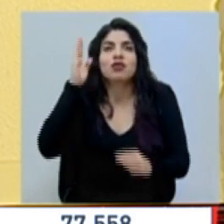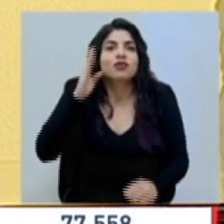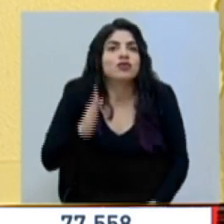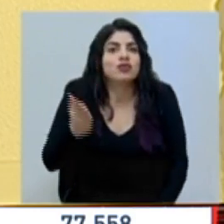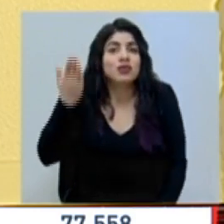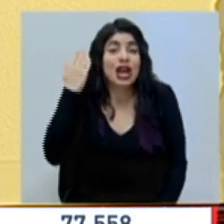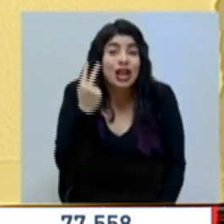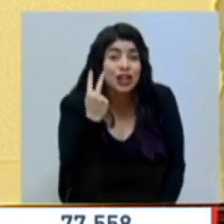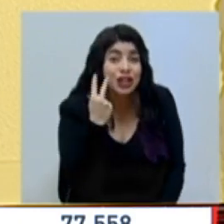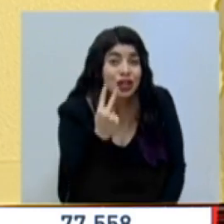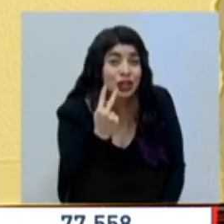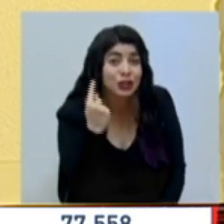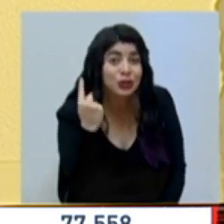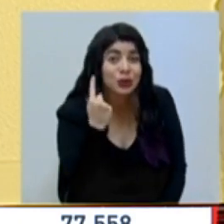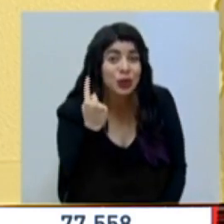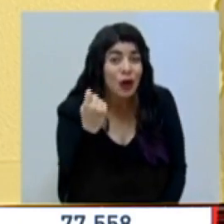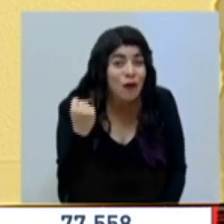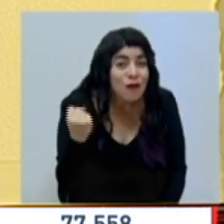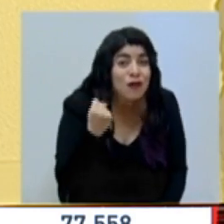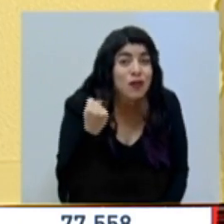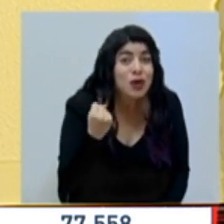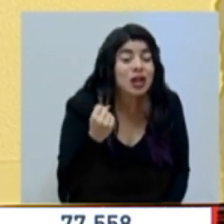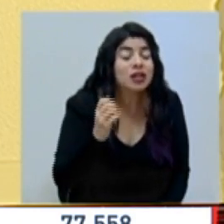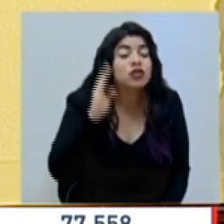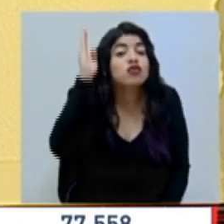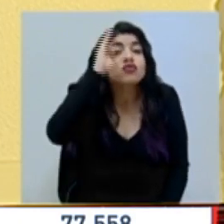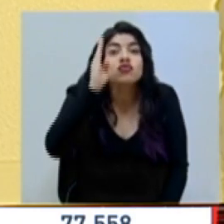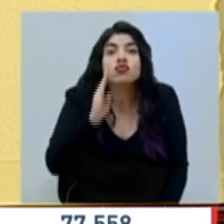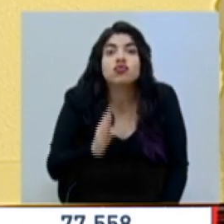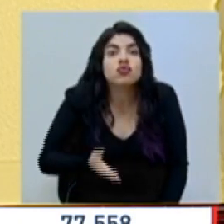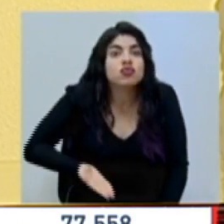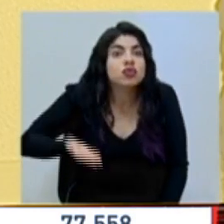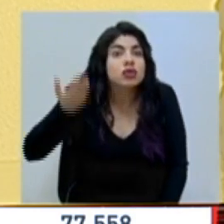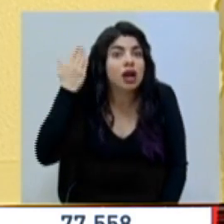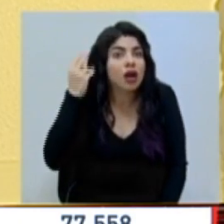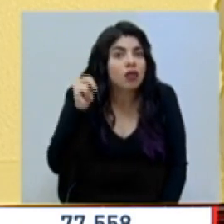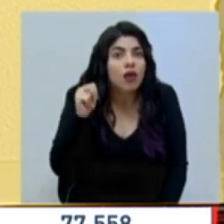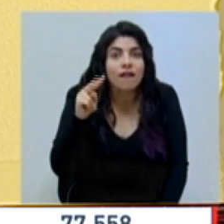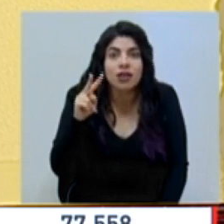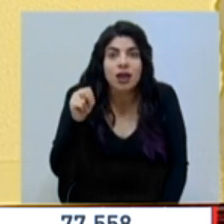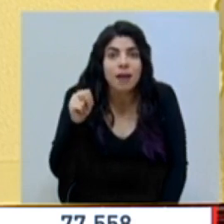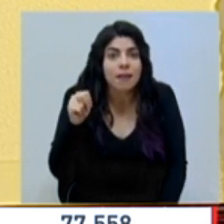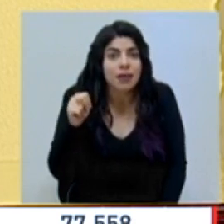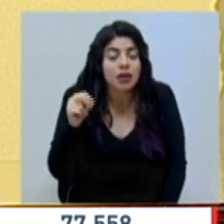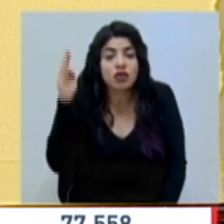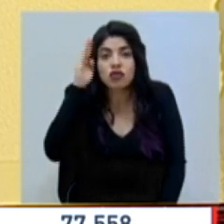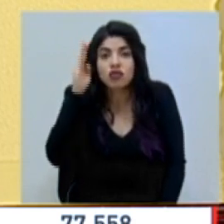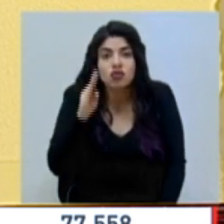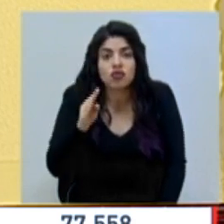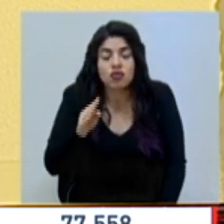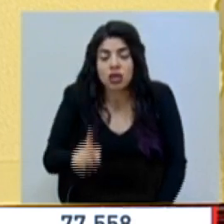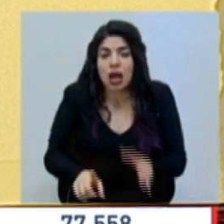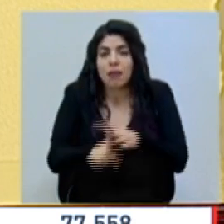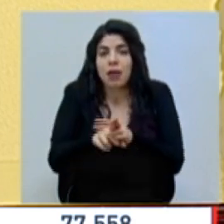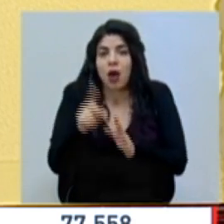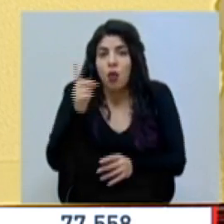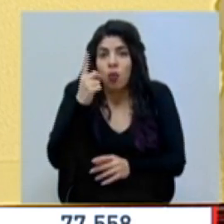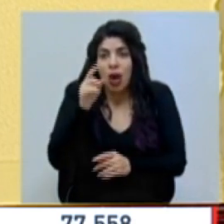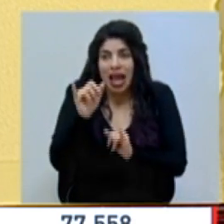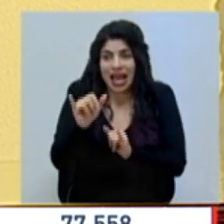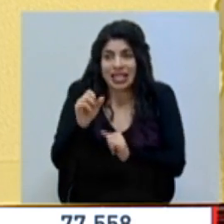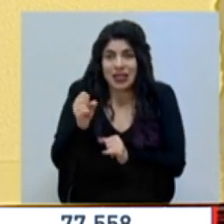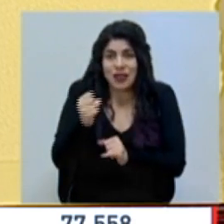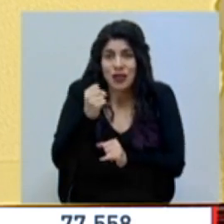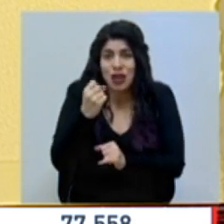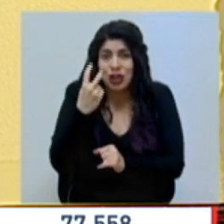Dos huracanes de esta envergadura, nunca antes en noviembre habíamos tenido antes este tipo de huracanes.